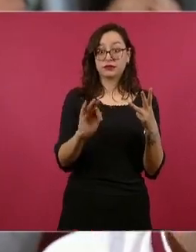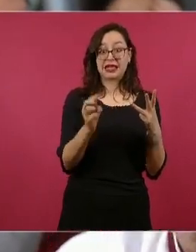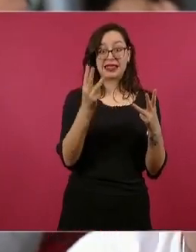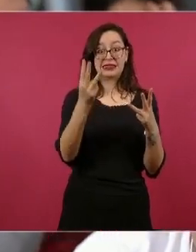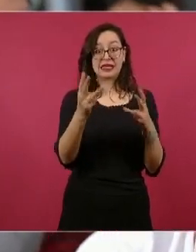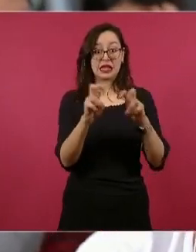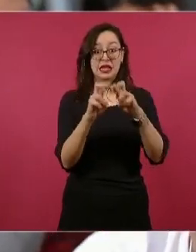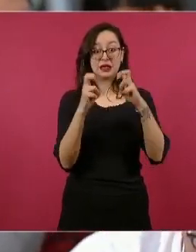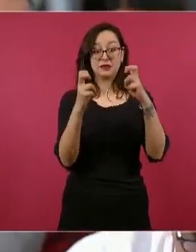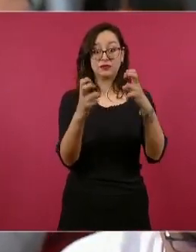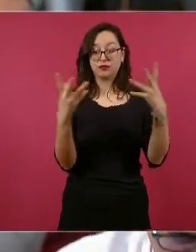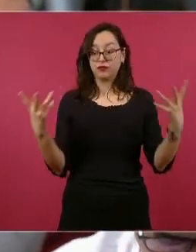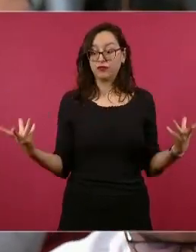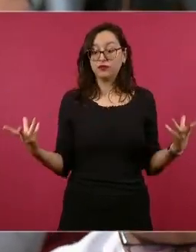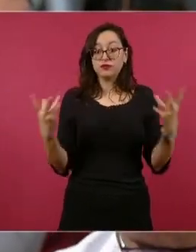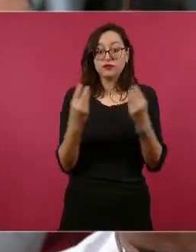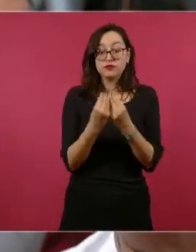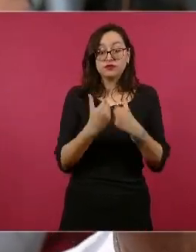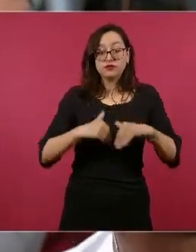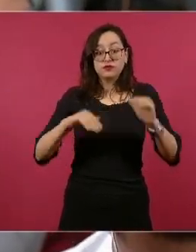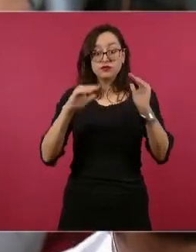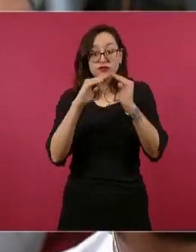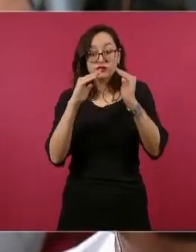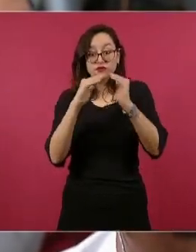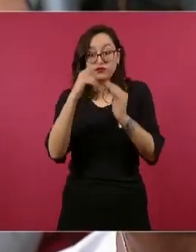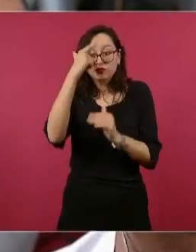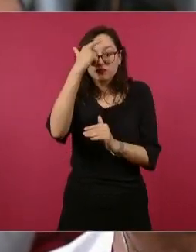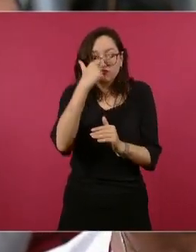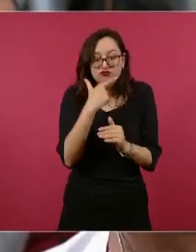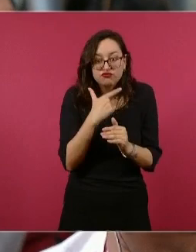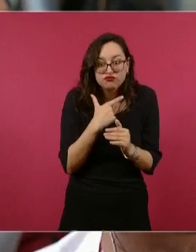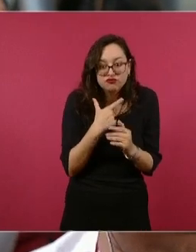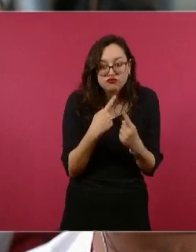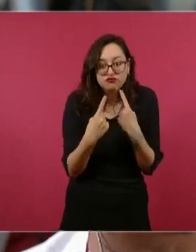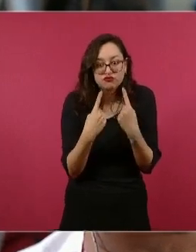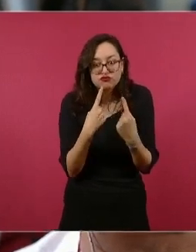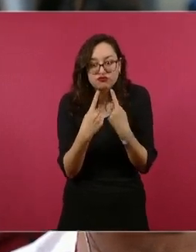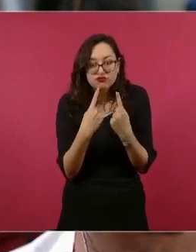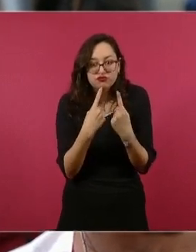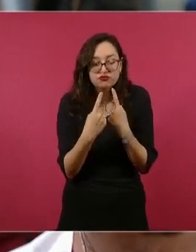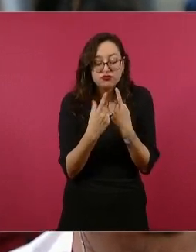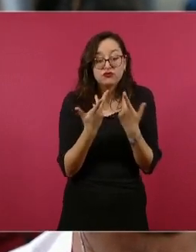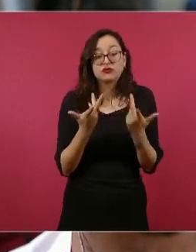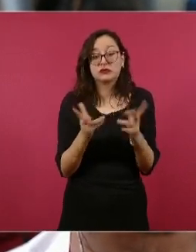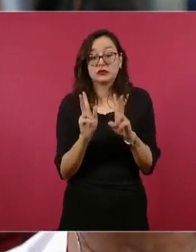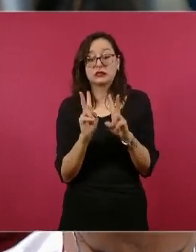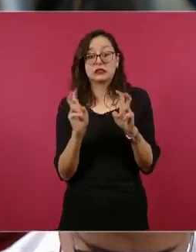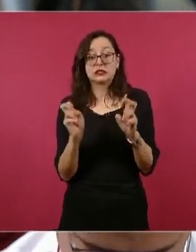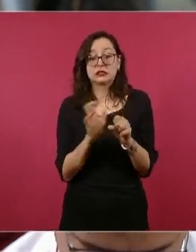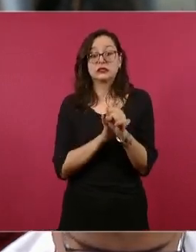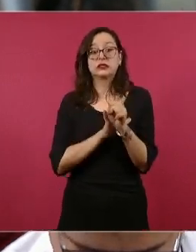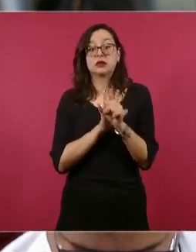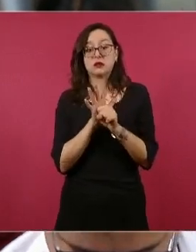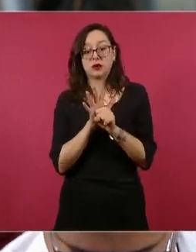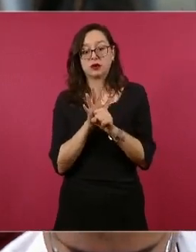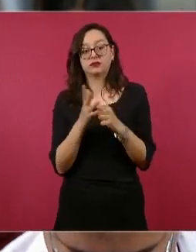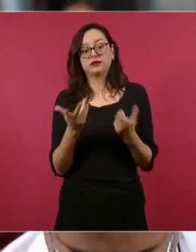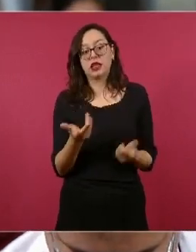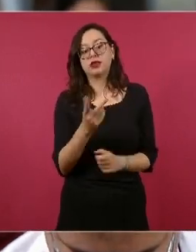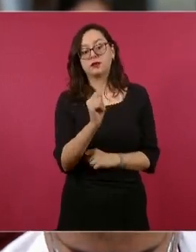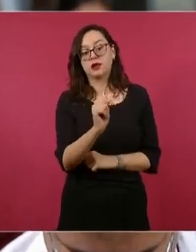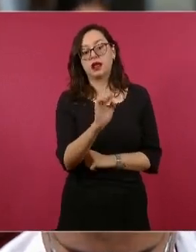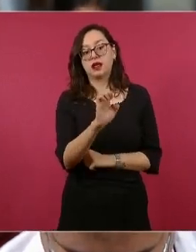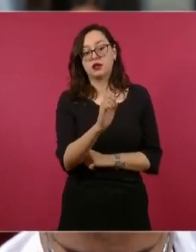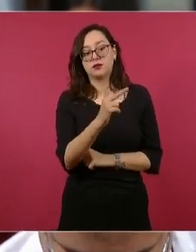en la casa de otro ministro González Alcántara Carranca esa cena era para presionar a los magistrados del